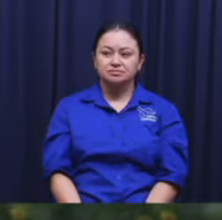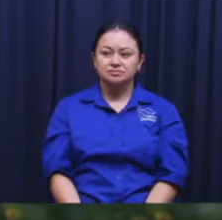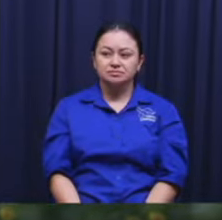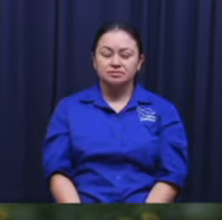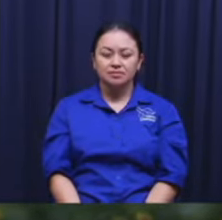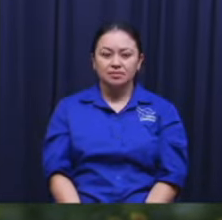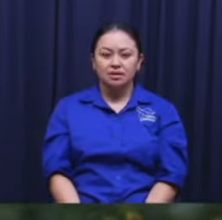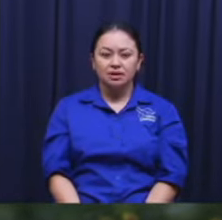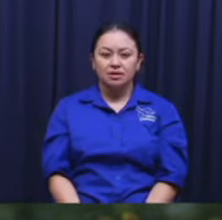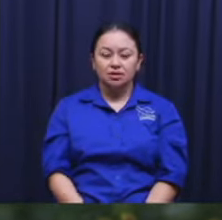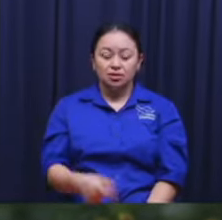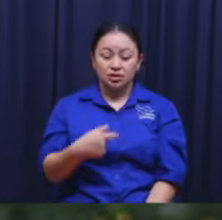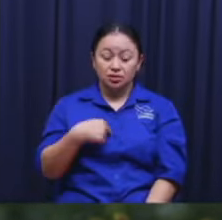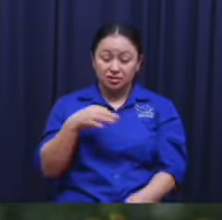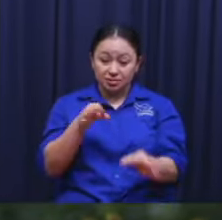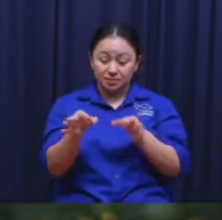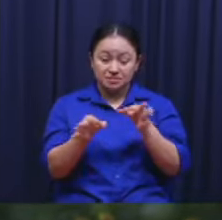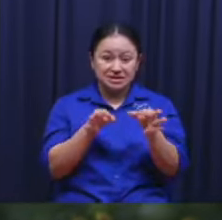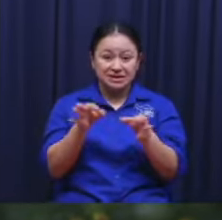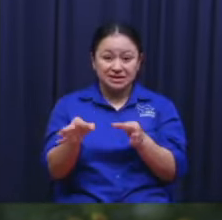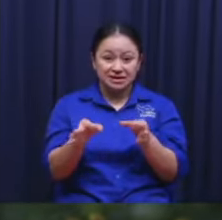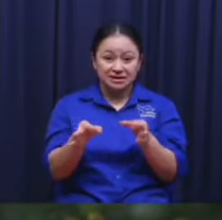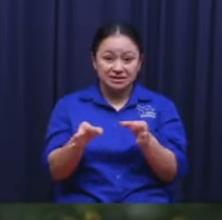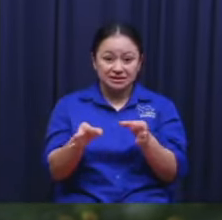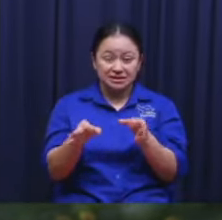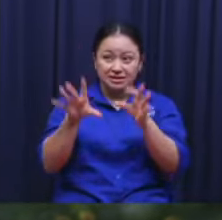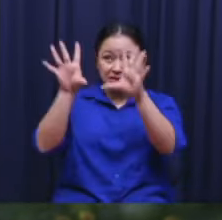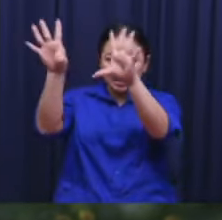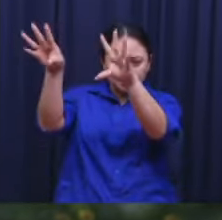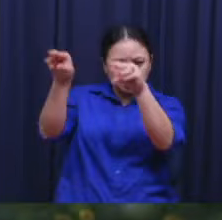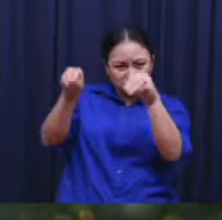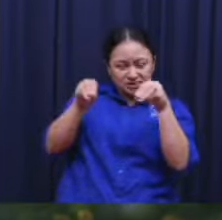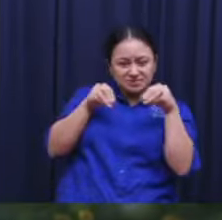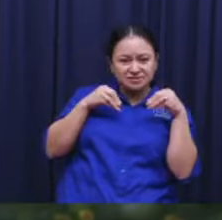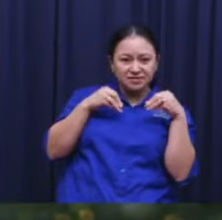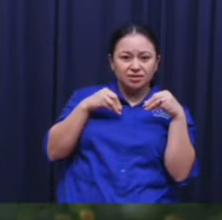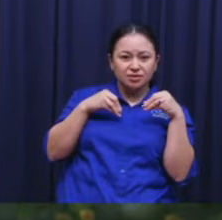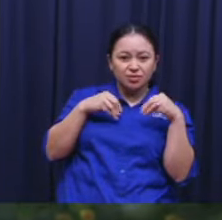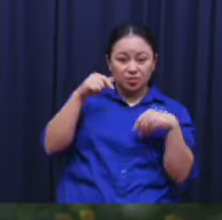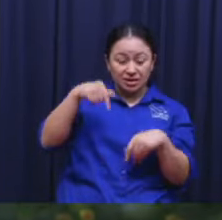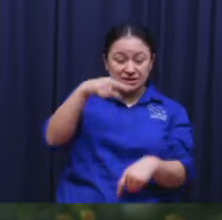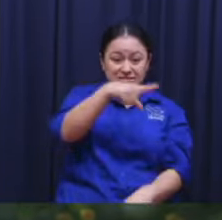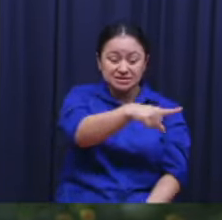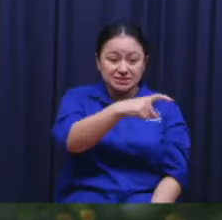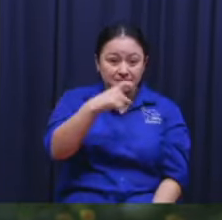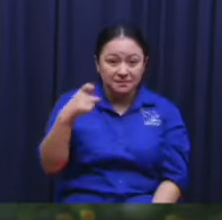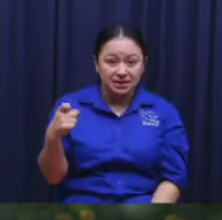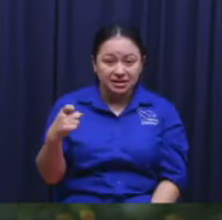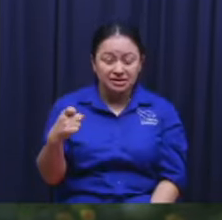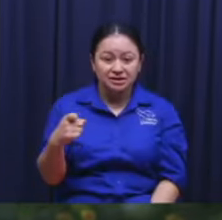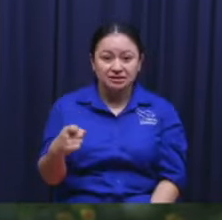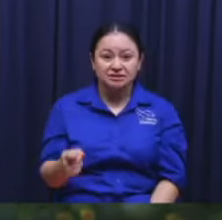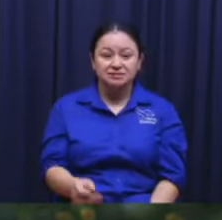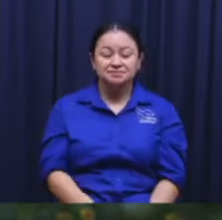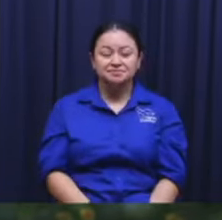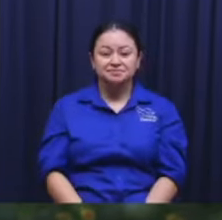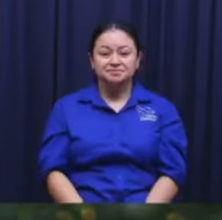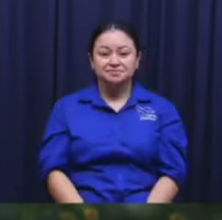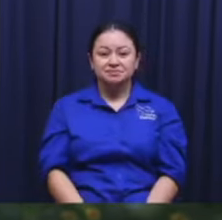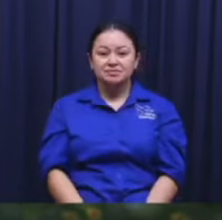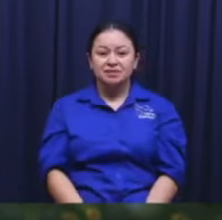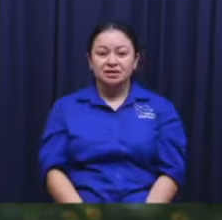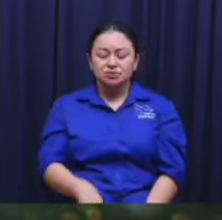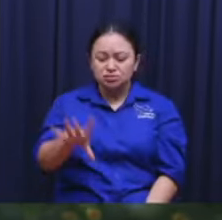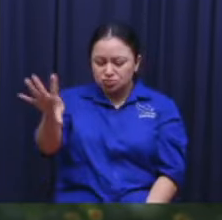la administración que hemos recibido esta semana, que no la podemos dejar escapar de nuestras manos ni de nuestro corazón, la